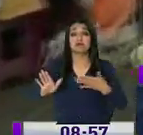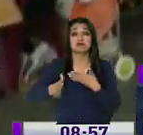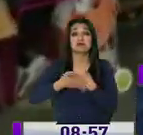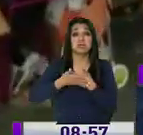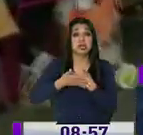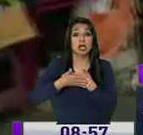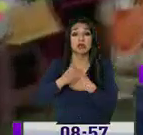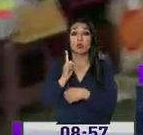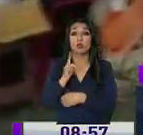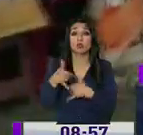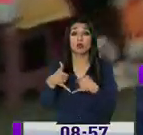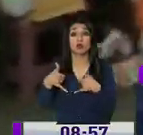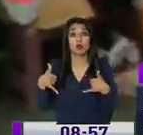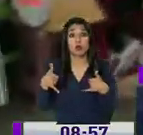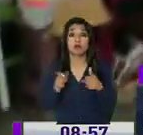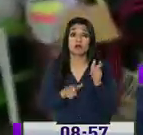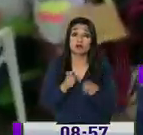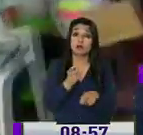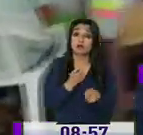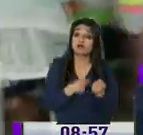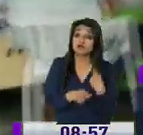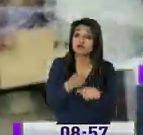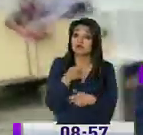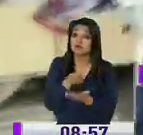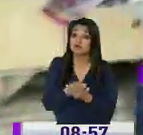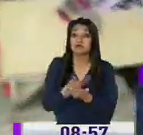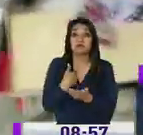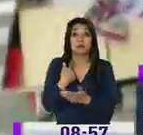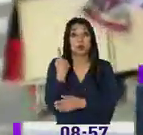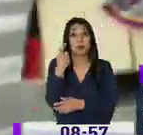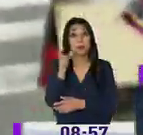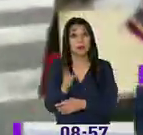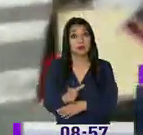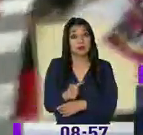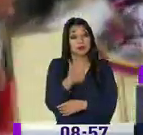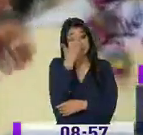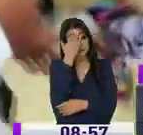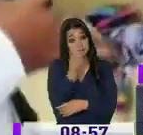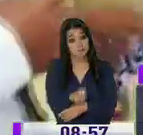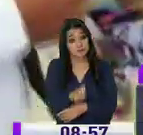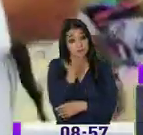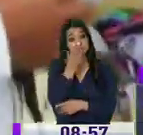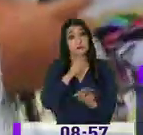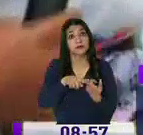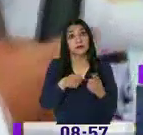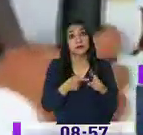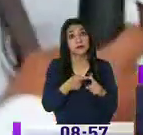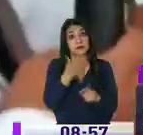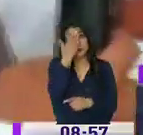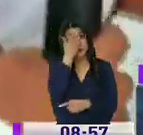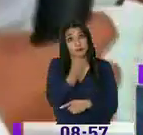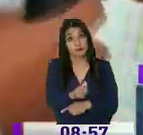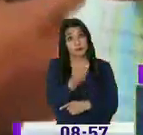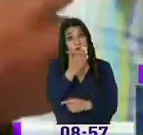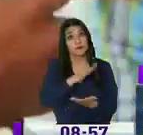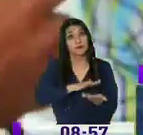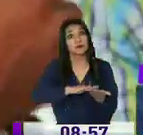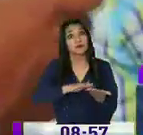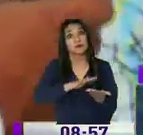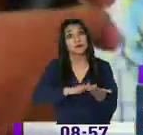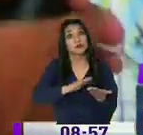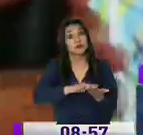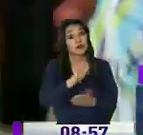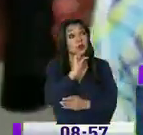personas, los comerciantes no han venido a laborar. Pero está una persona aquí. Amigo, buenos días. Discúlpeme, amigo, un